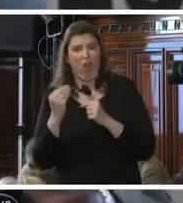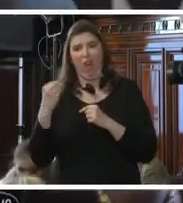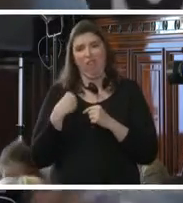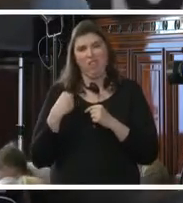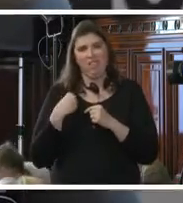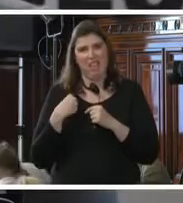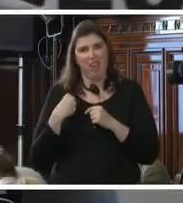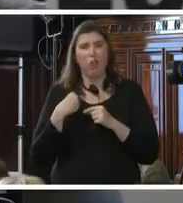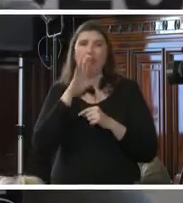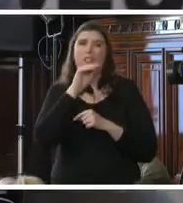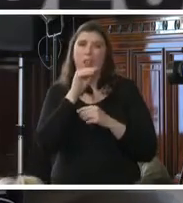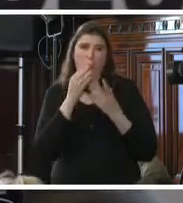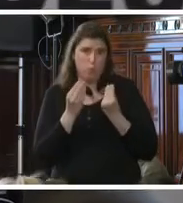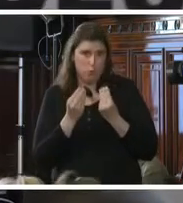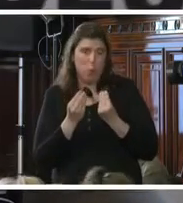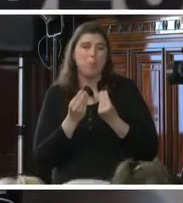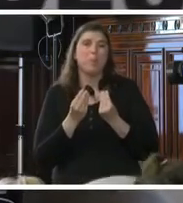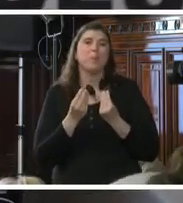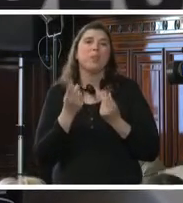avisándome que estoy hablando mucho, pero